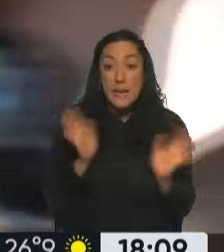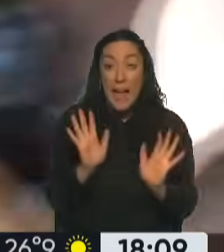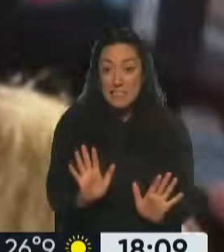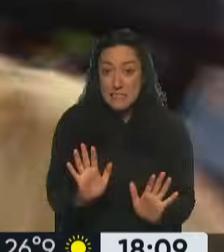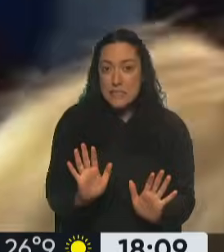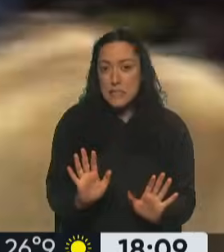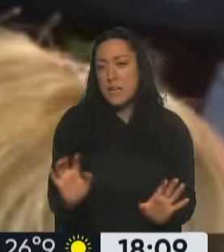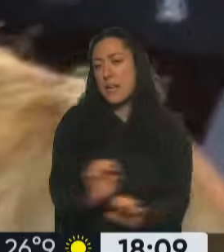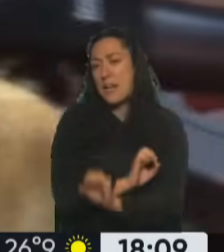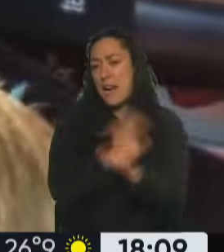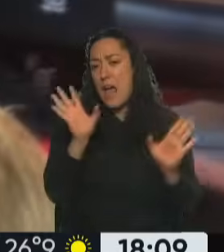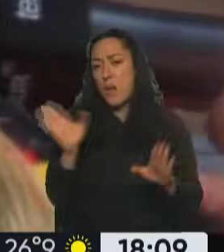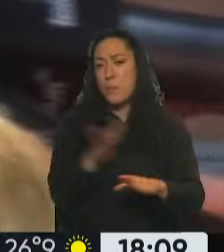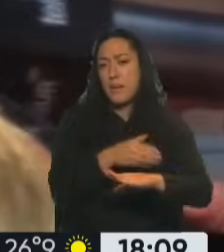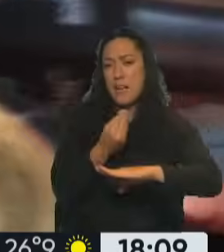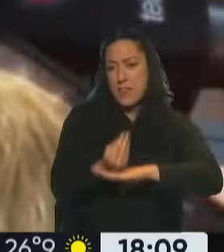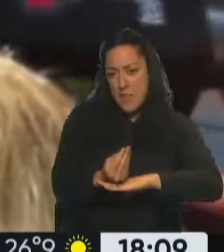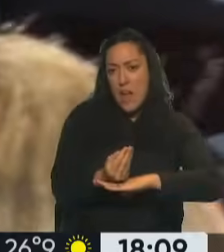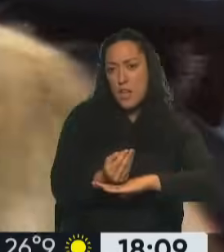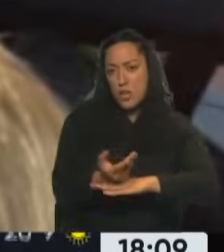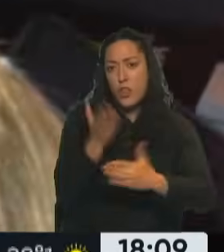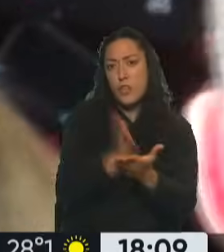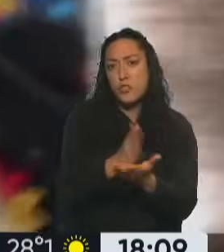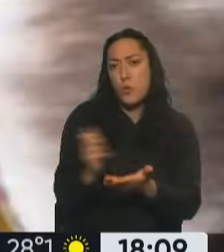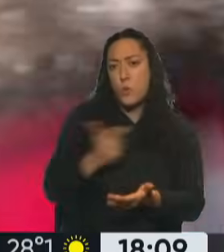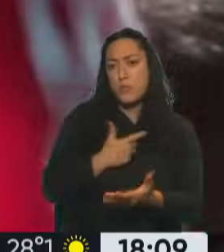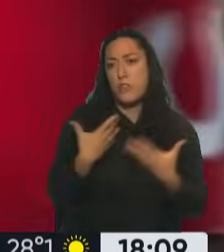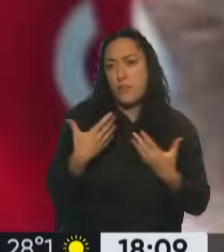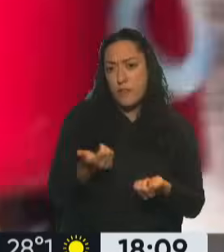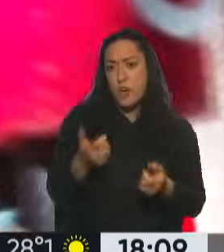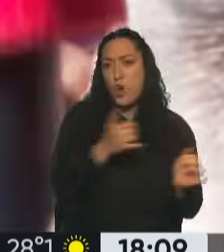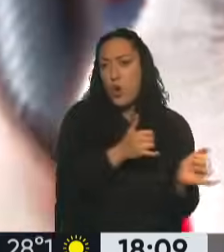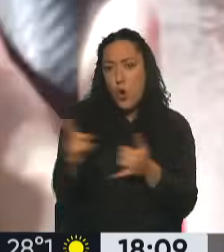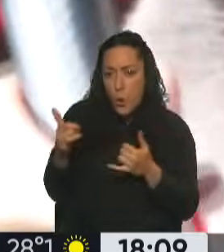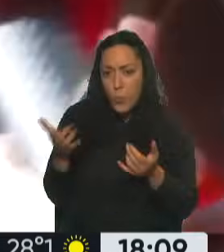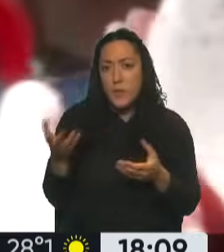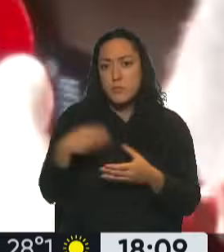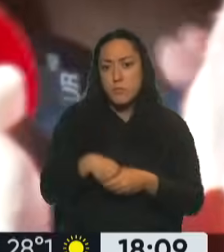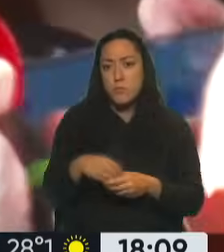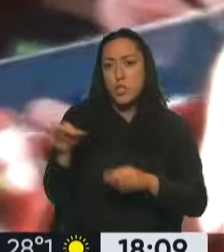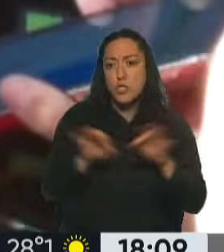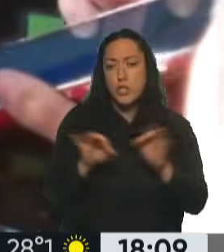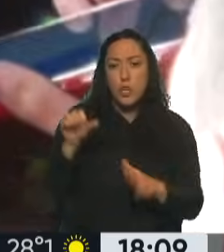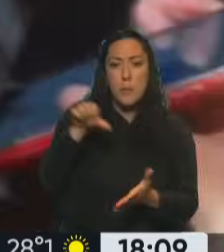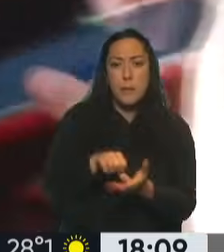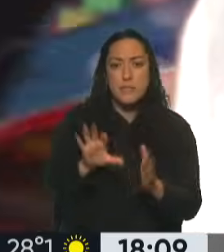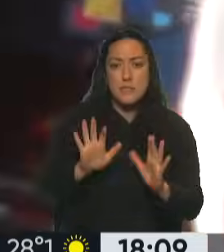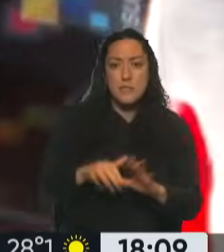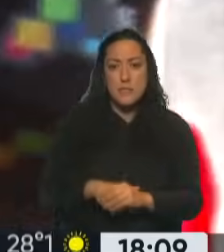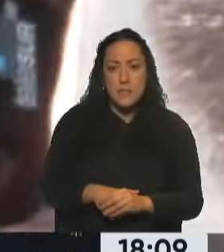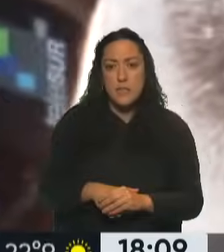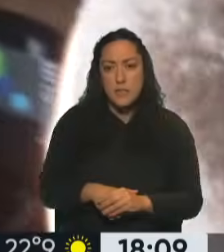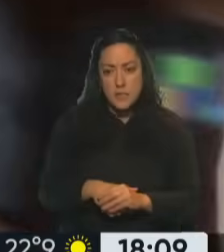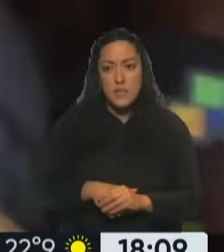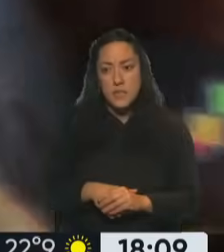totalmente claro quién es el candidato que está defendiendo nuestros derechos y que tiene en cuenta a la juventud para un proyecto de país. Y teniendo en